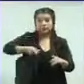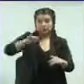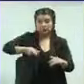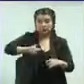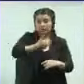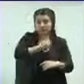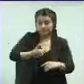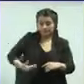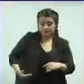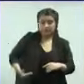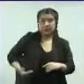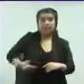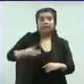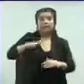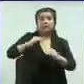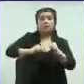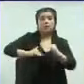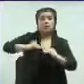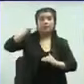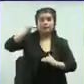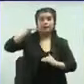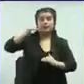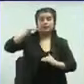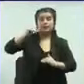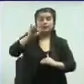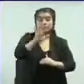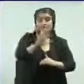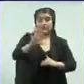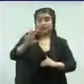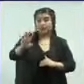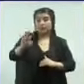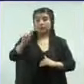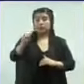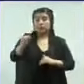presidente, hay un incremento de